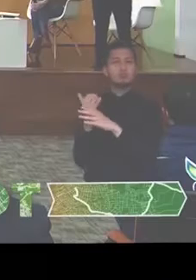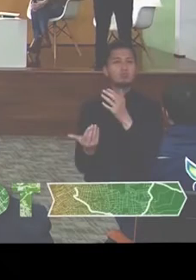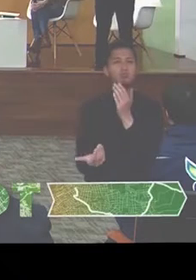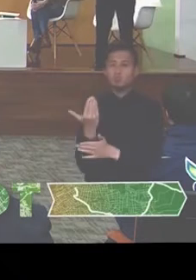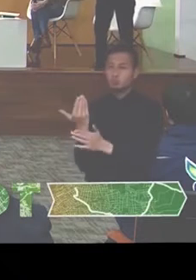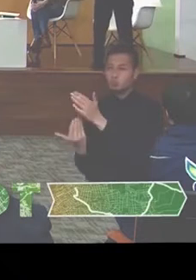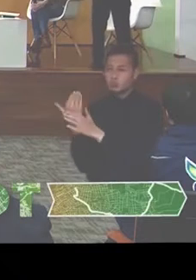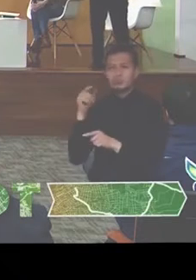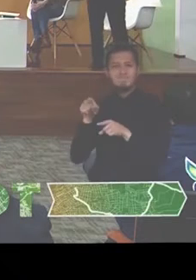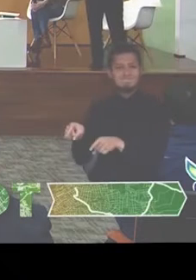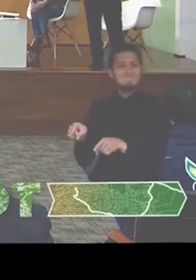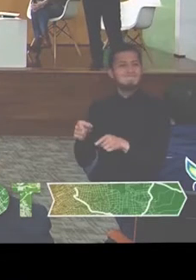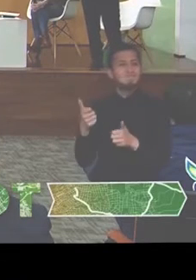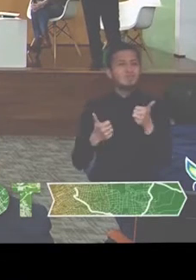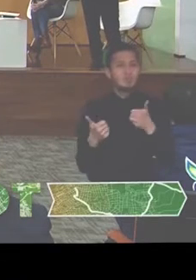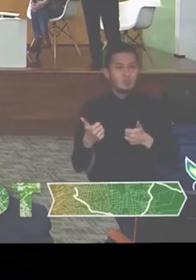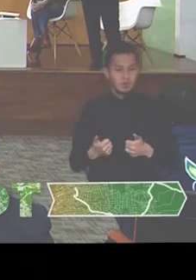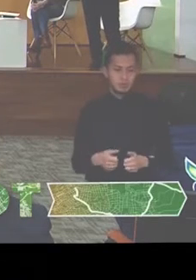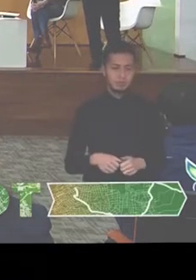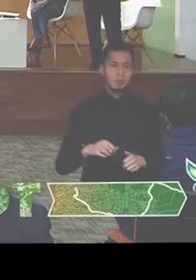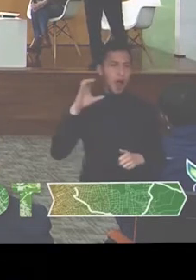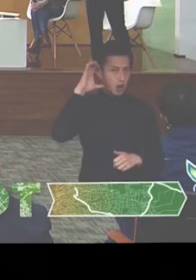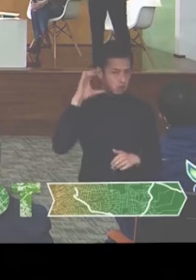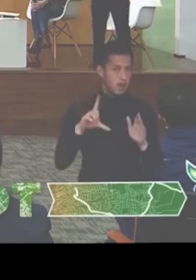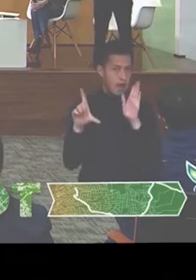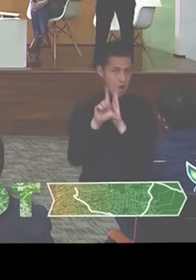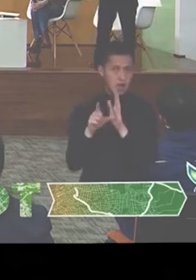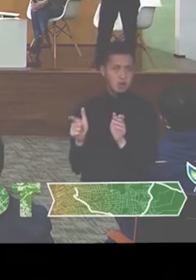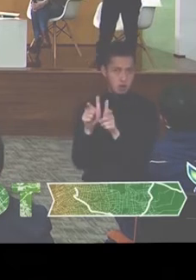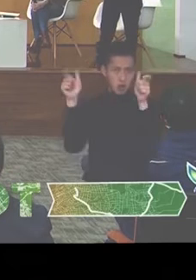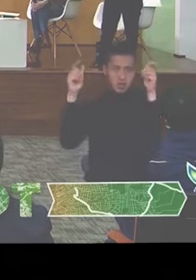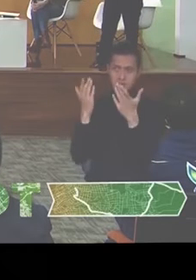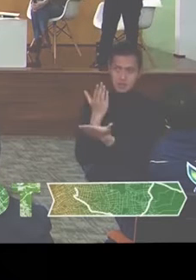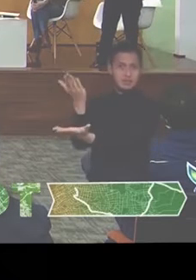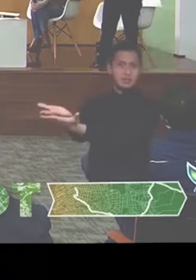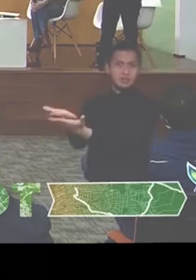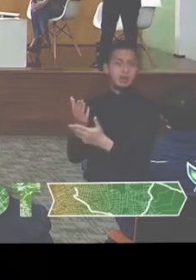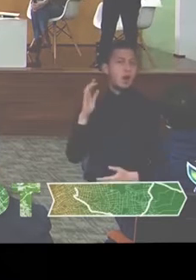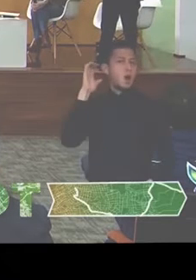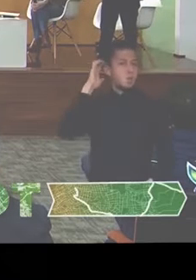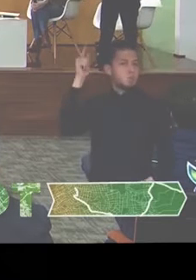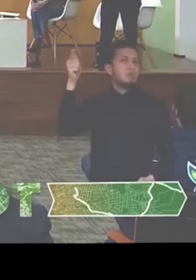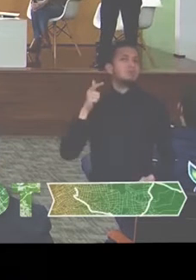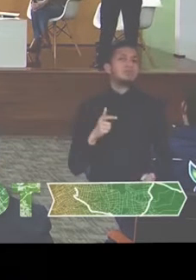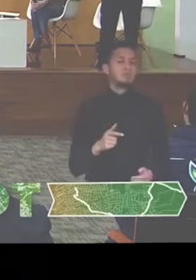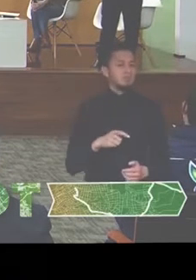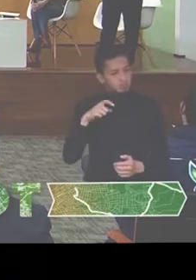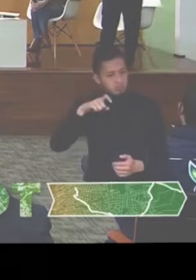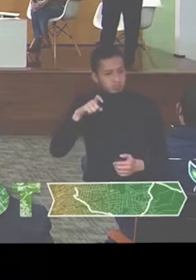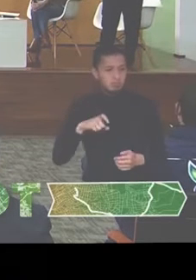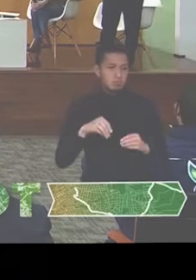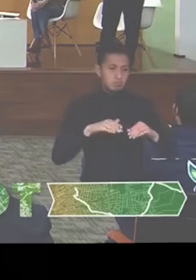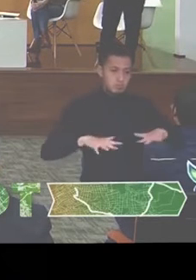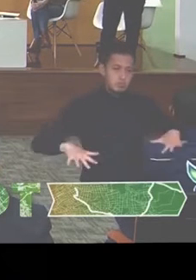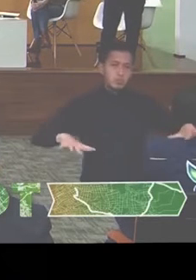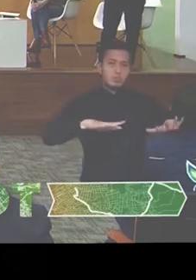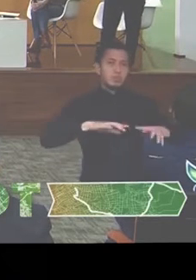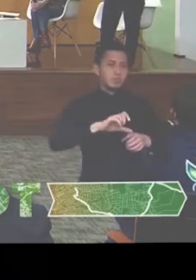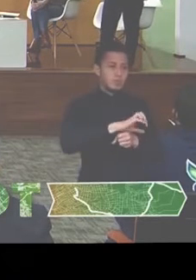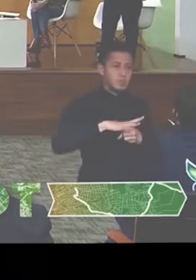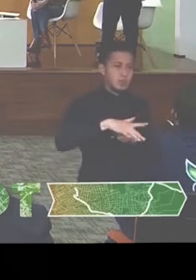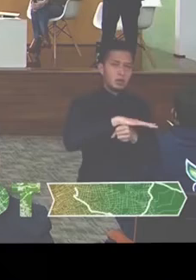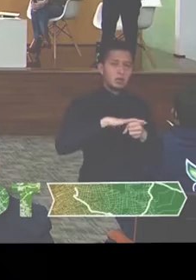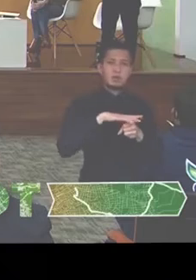porque eso es básicamente el proceso de participación. Y el que no esté de acuerdo, ya tenemos 27